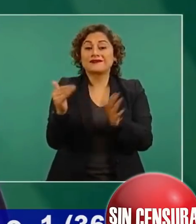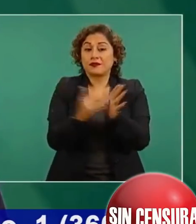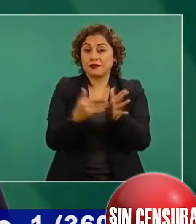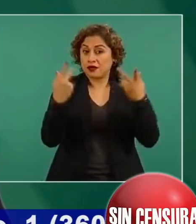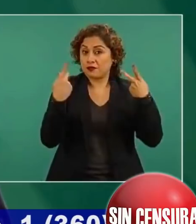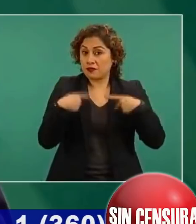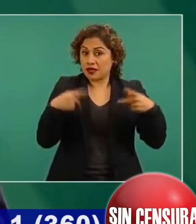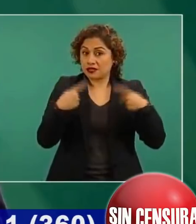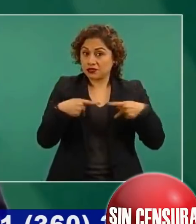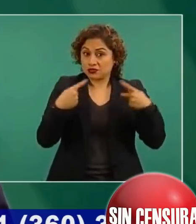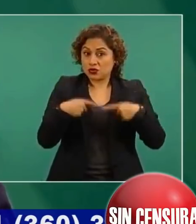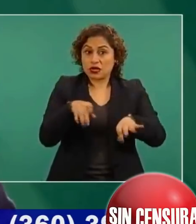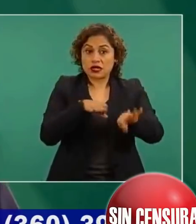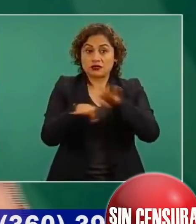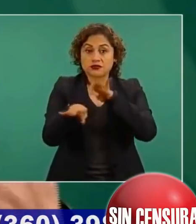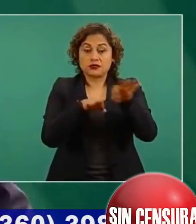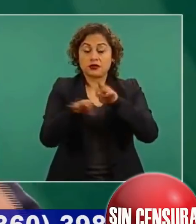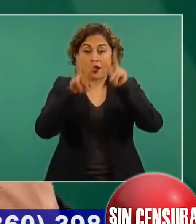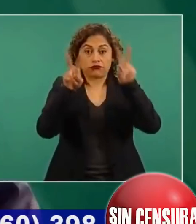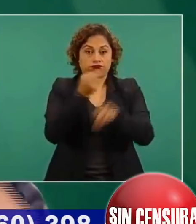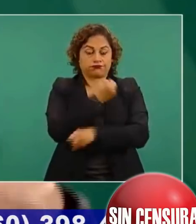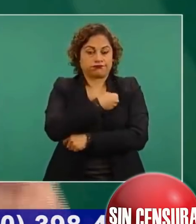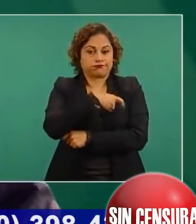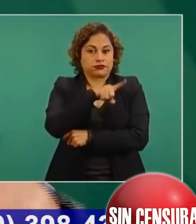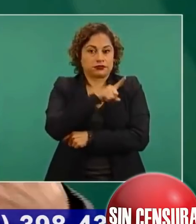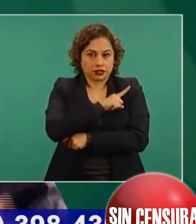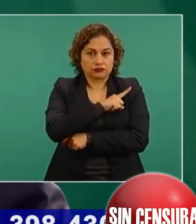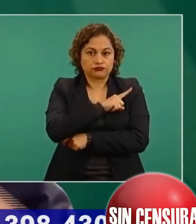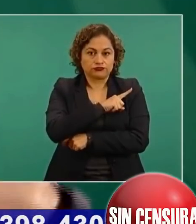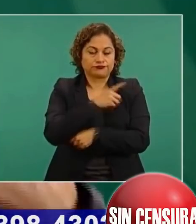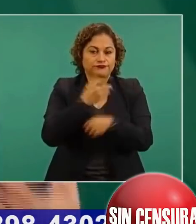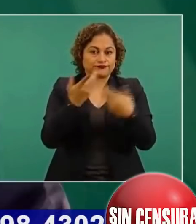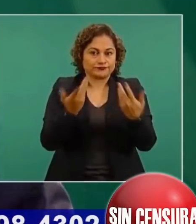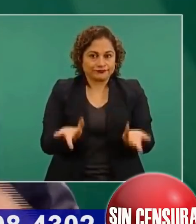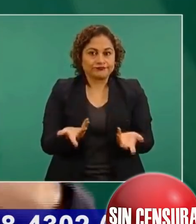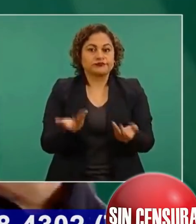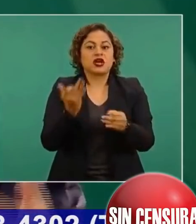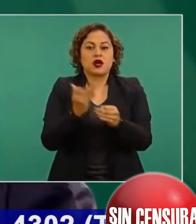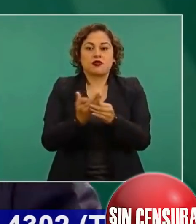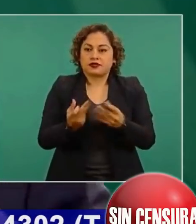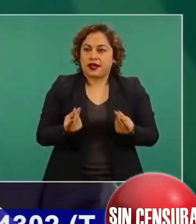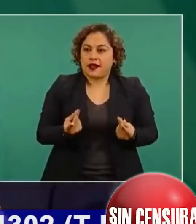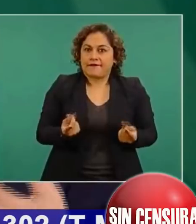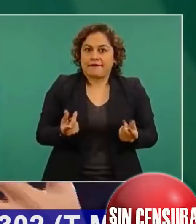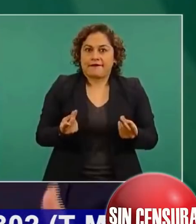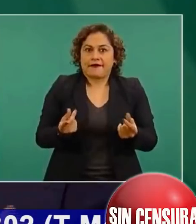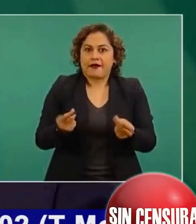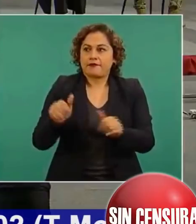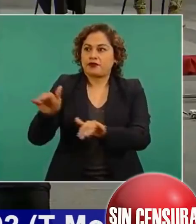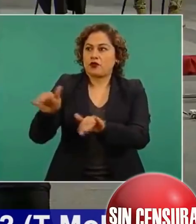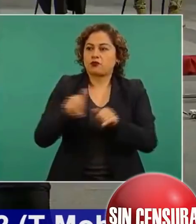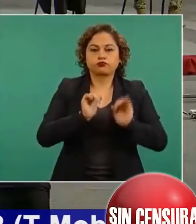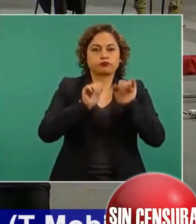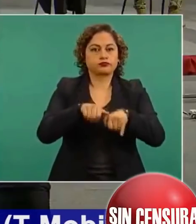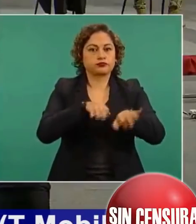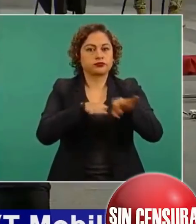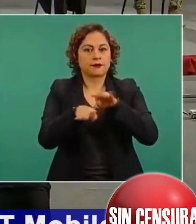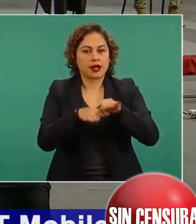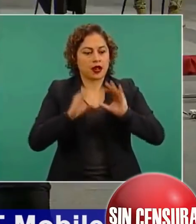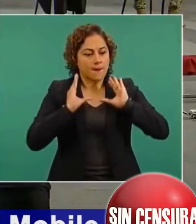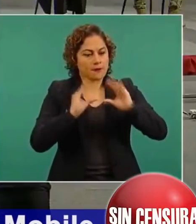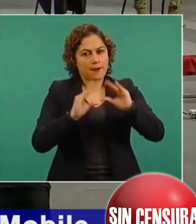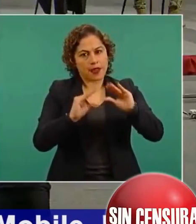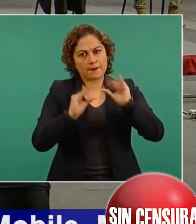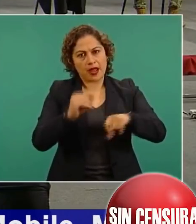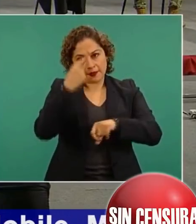salud que en su momento han tenido que ser contratadas, habilitadas, entrenadas para responder a